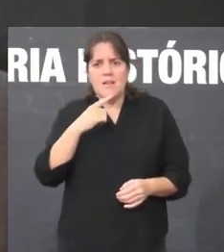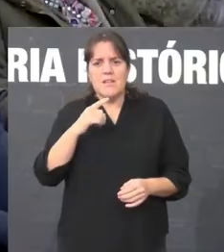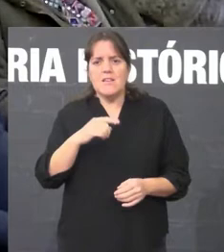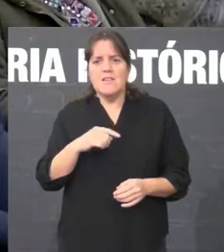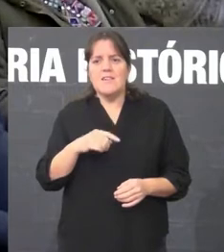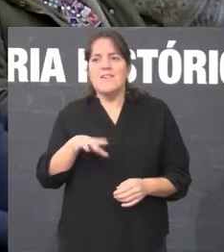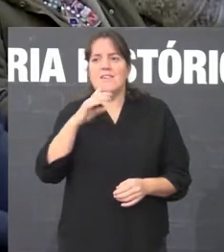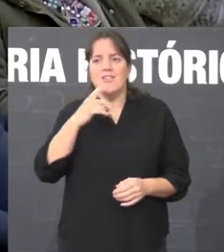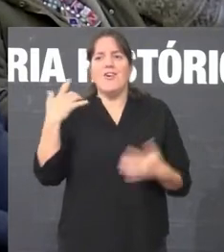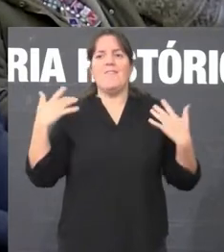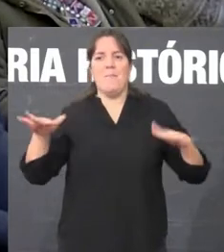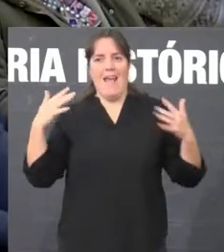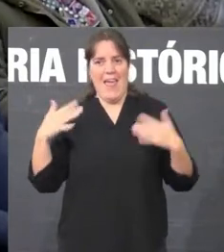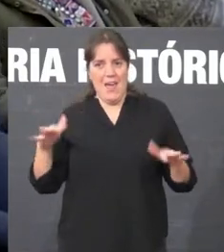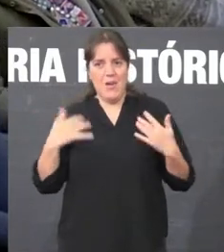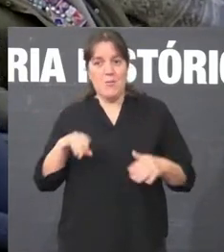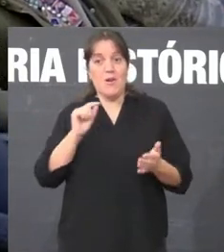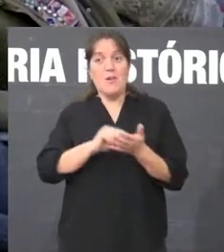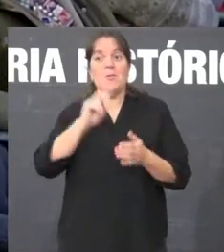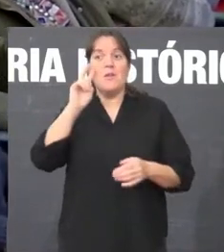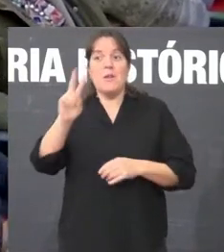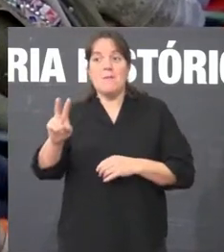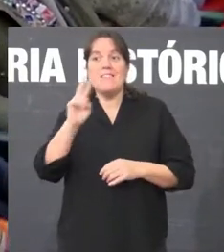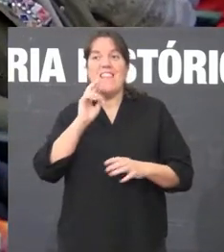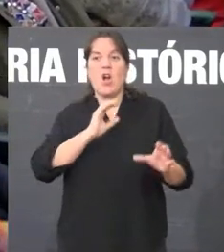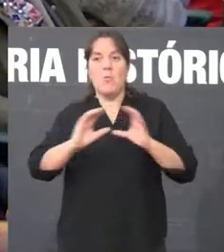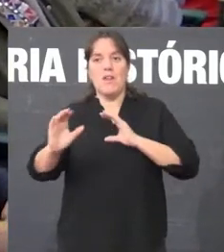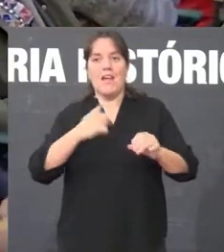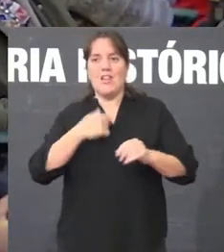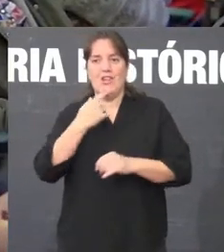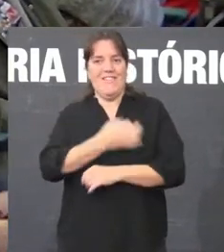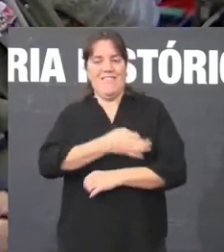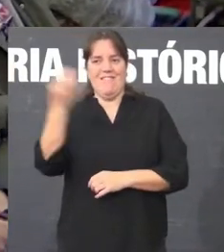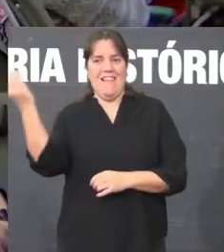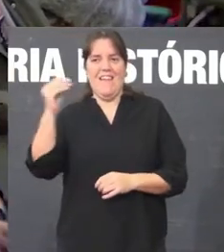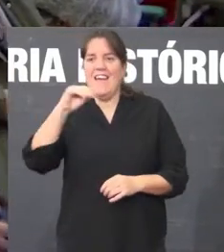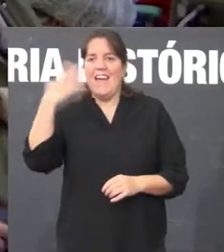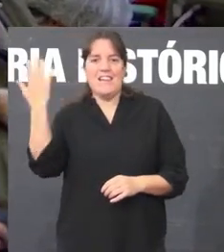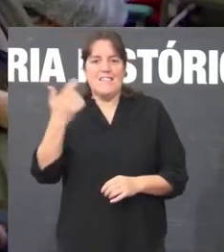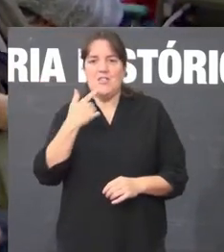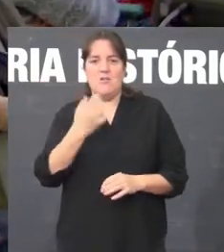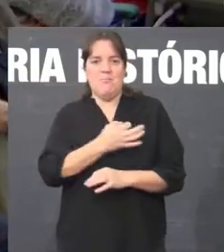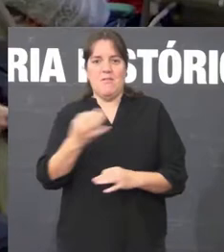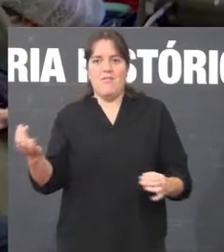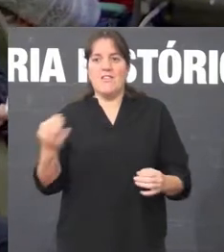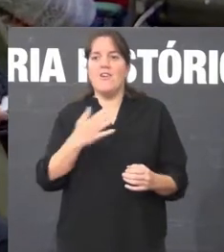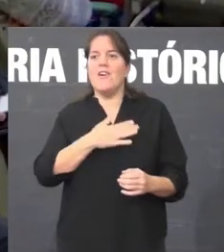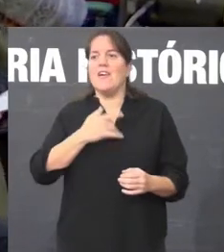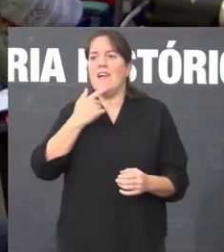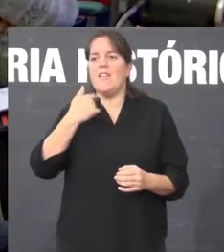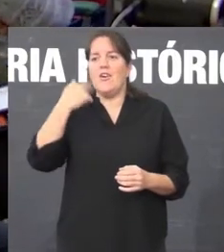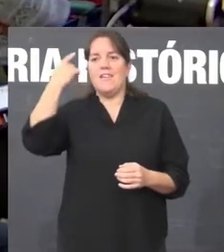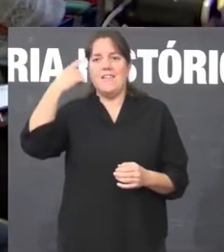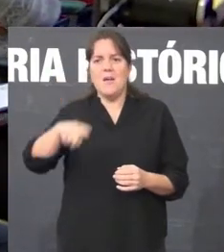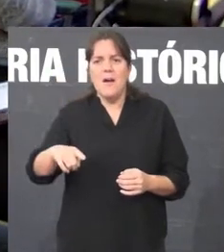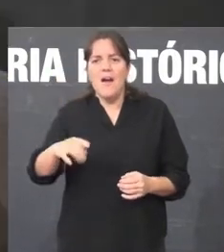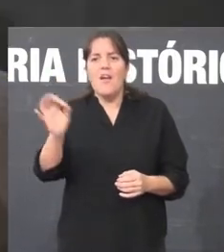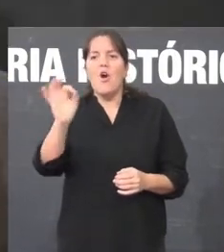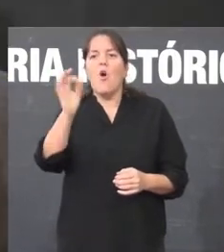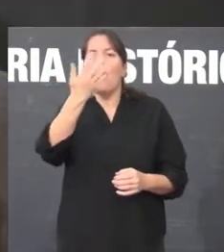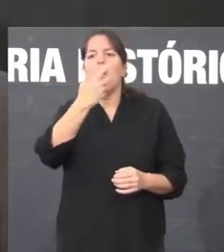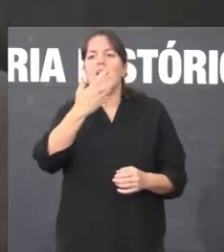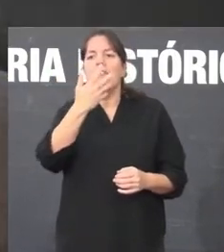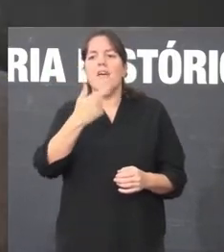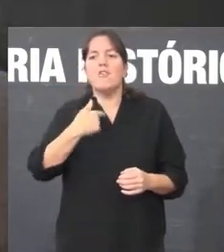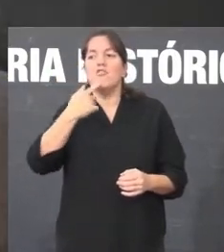Eu alegrome, porque desde un punto de vista comunicativo iso é o éxito absoluto, é dicir, que vos o que saibades ou poidades coñecer é